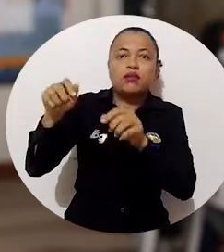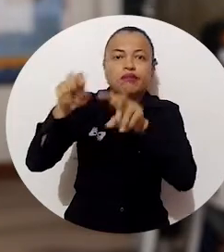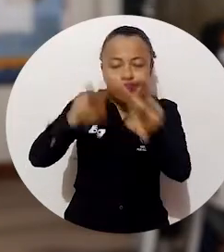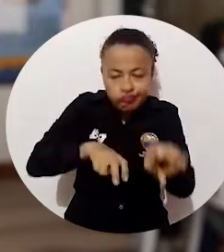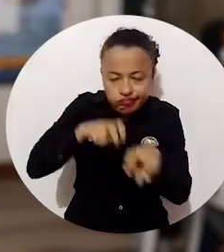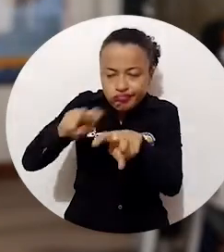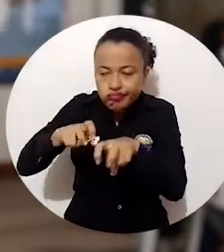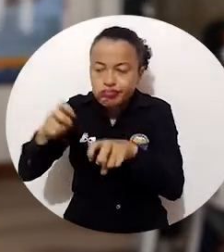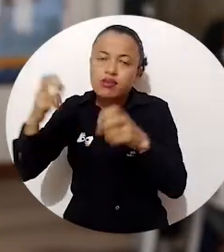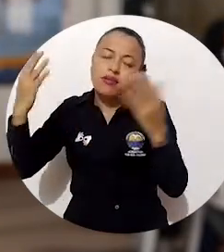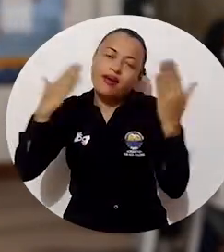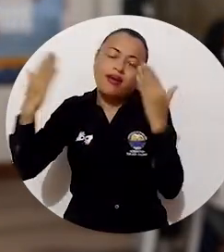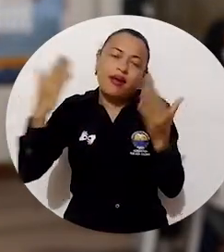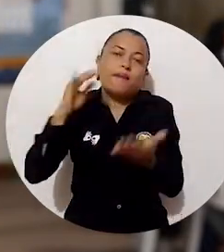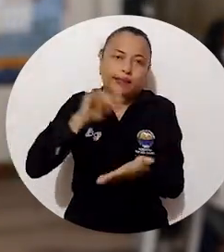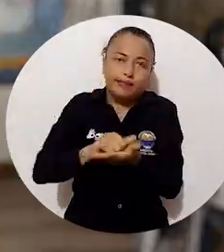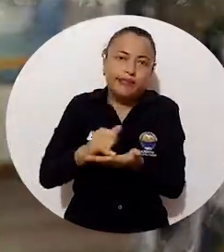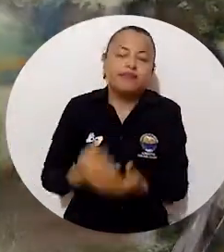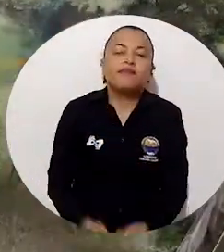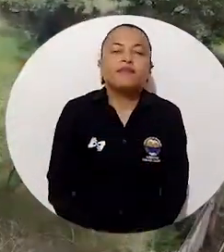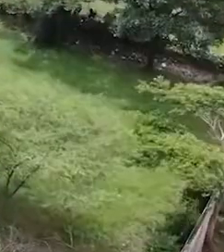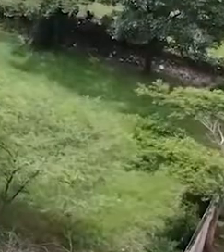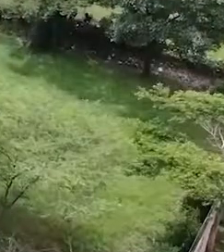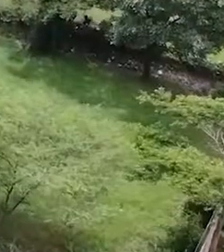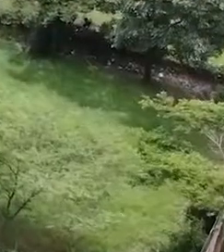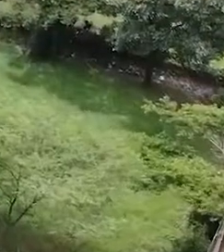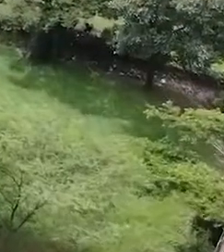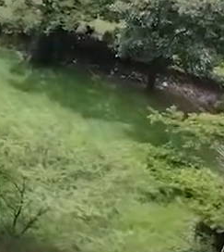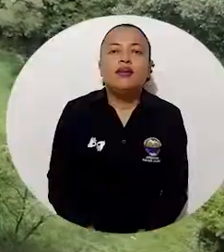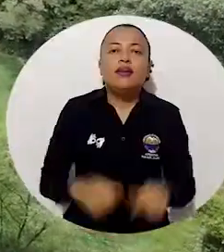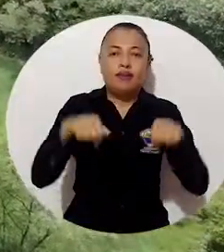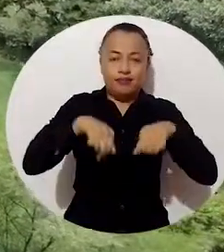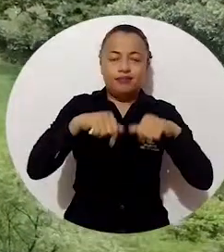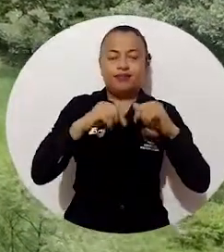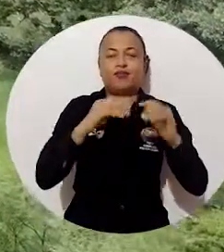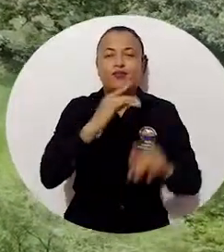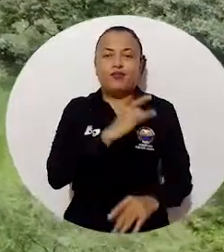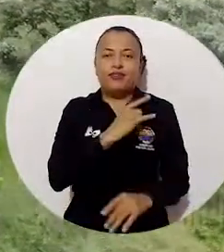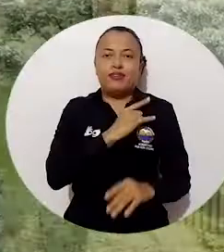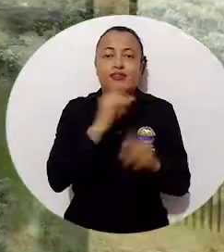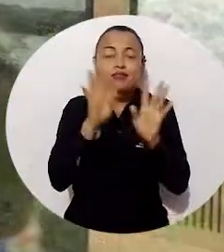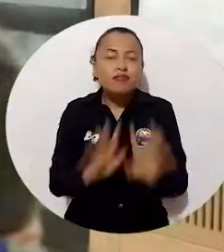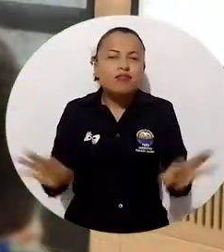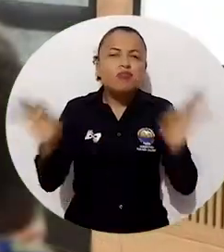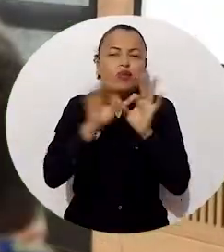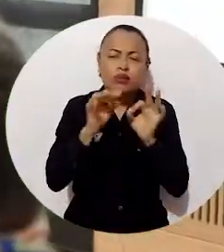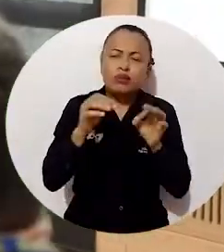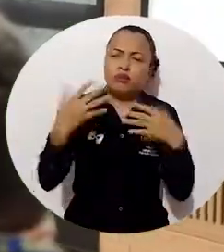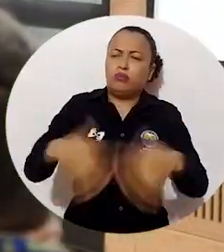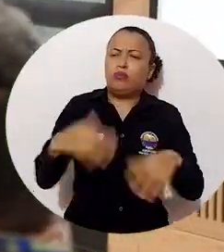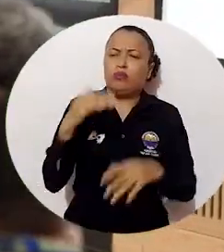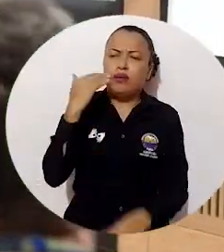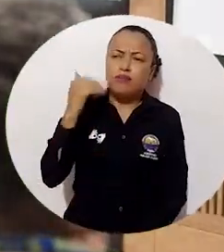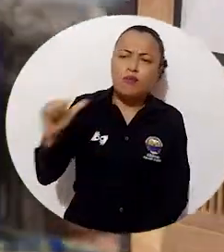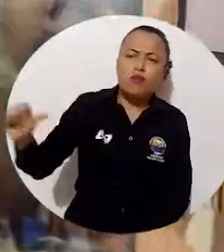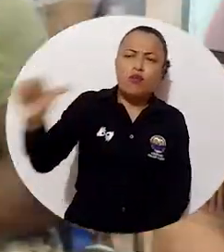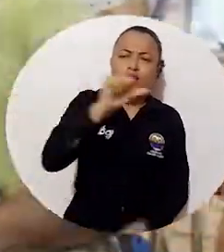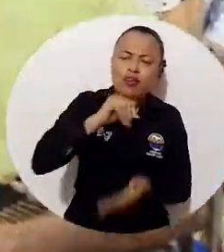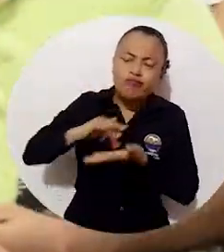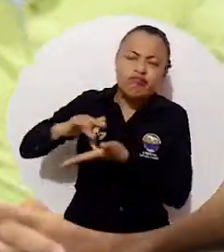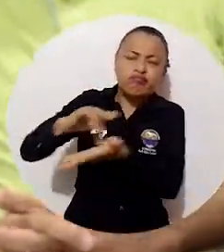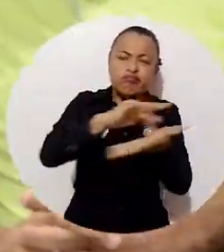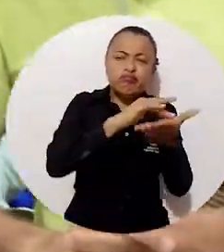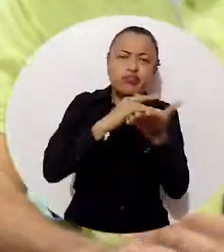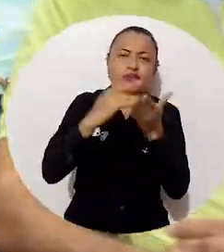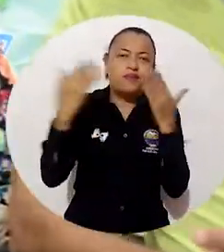por mujeres, cabezas de familia, por ejemplo. Para esta casa de estudios superiores es importante resaltar la participación que tiene